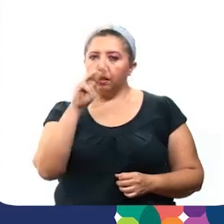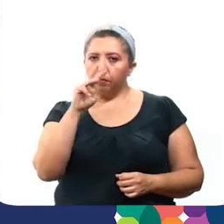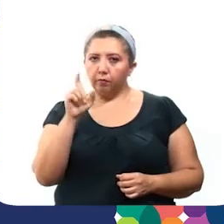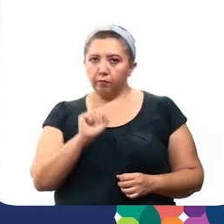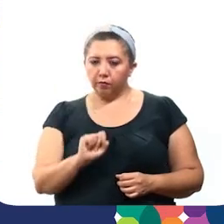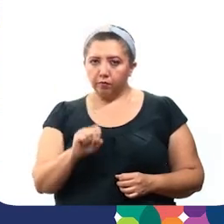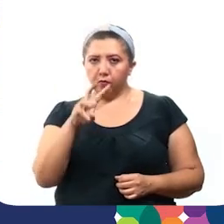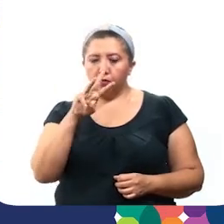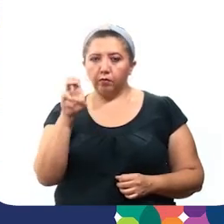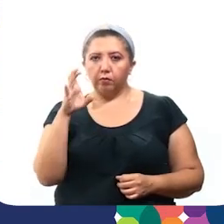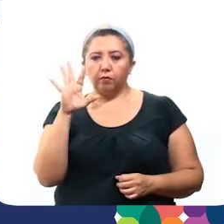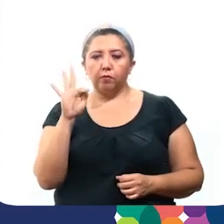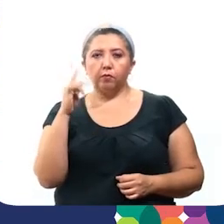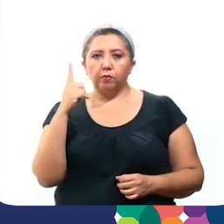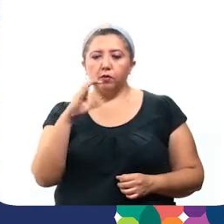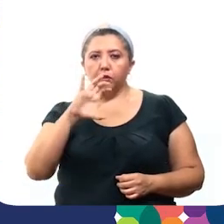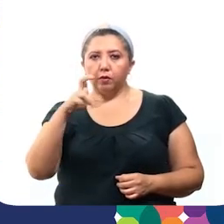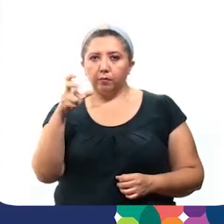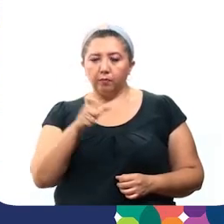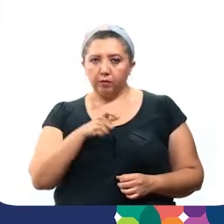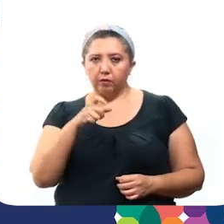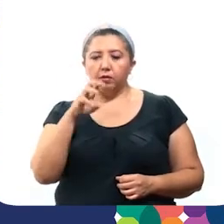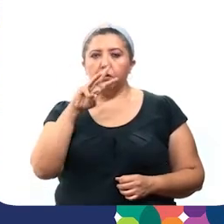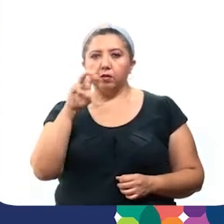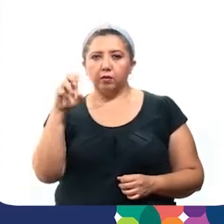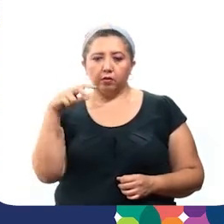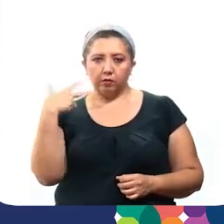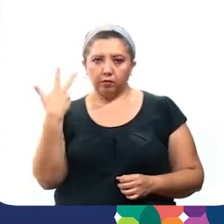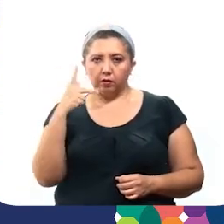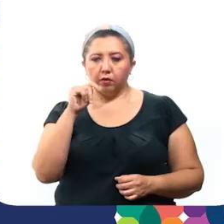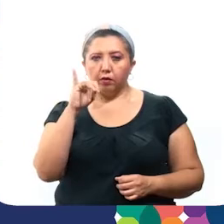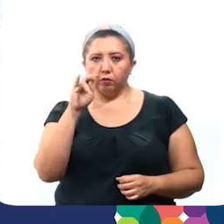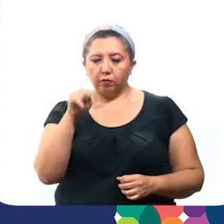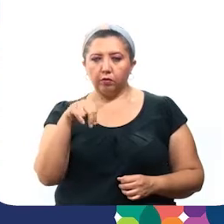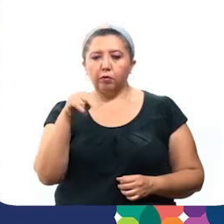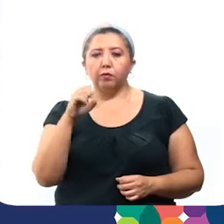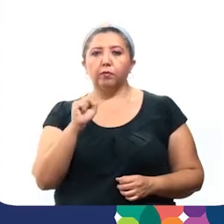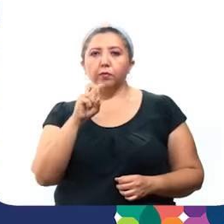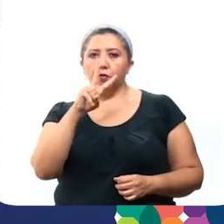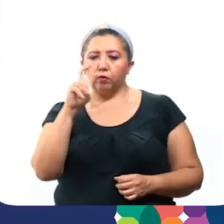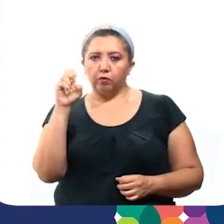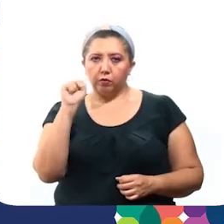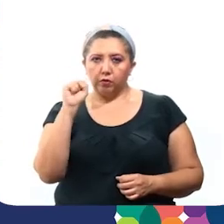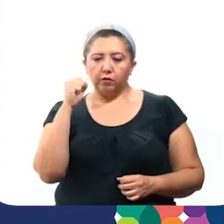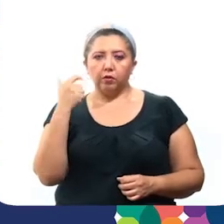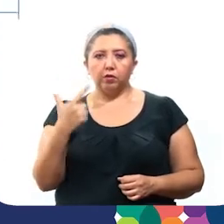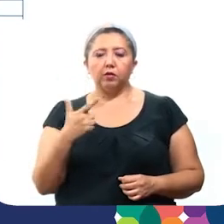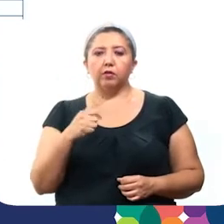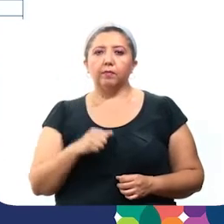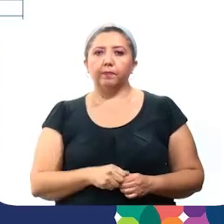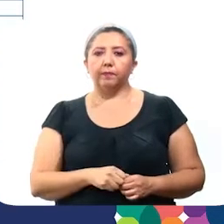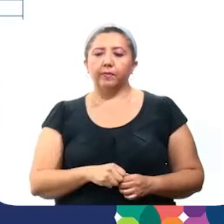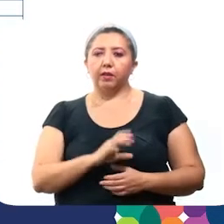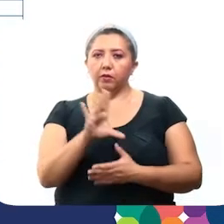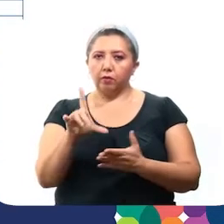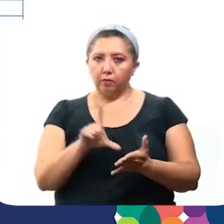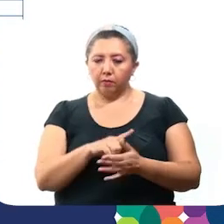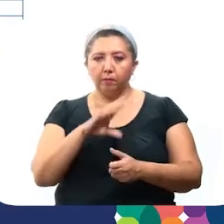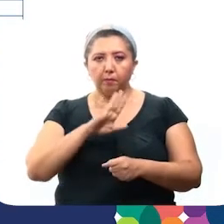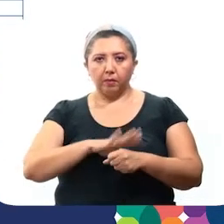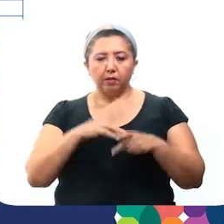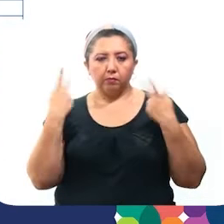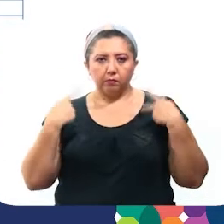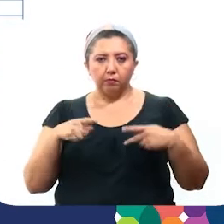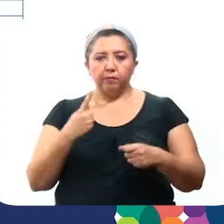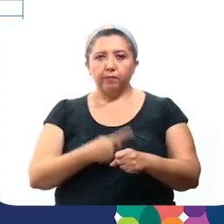Temozón, 341, Chemash, 313, Tinum, 267. Las colonias de Mérida con